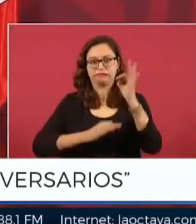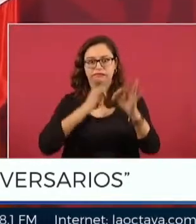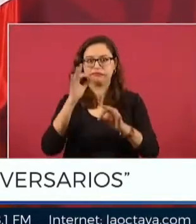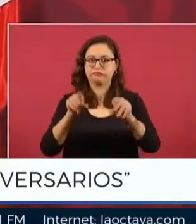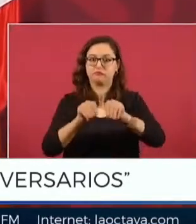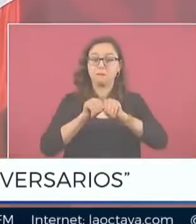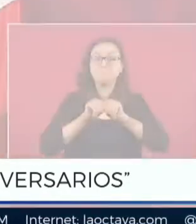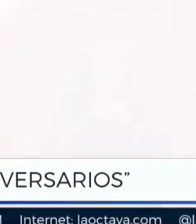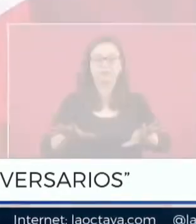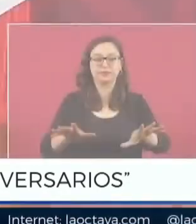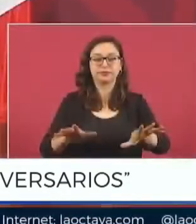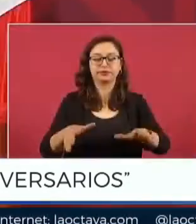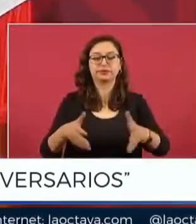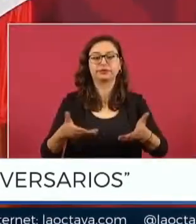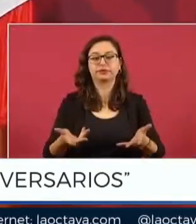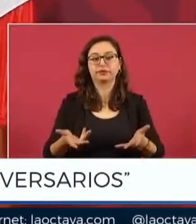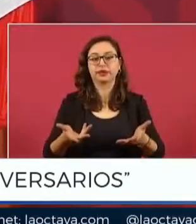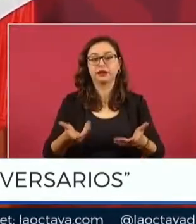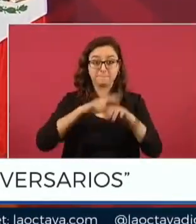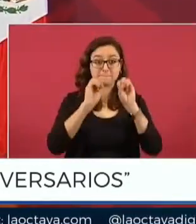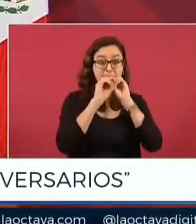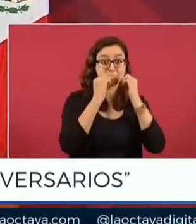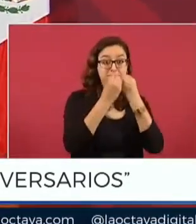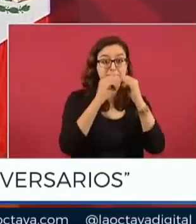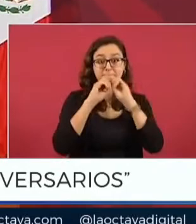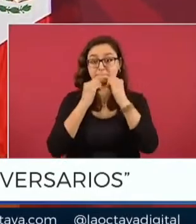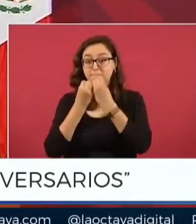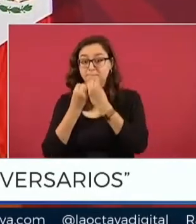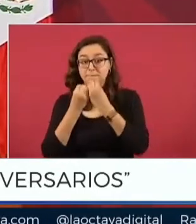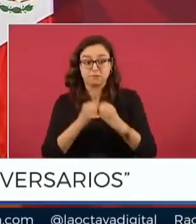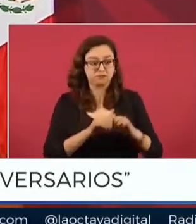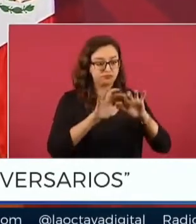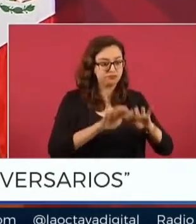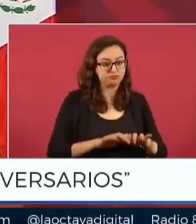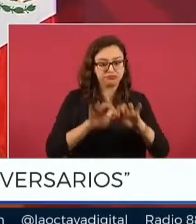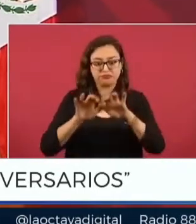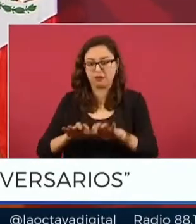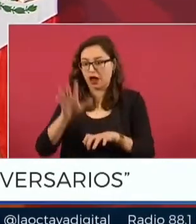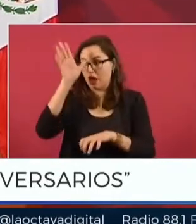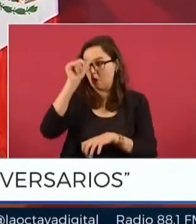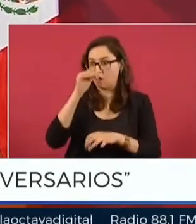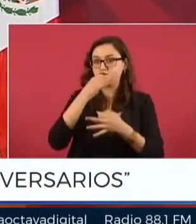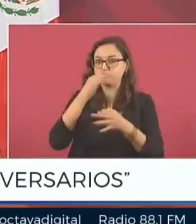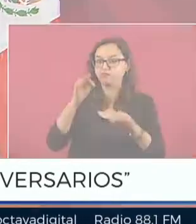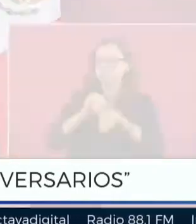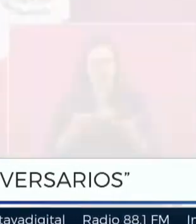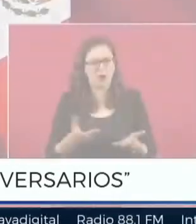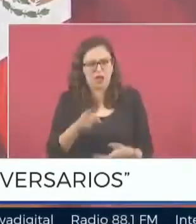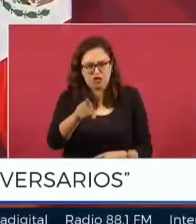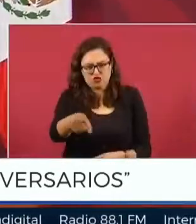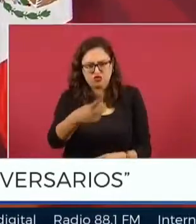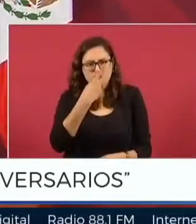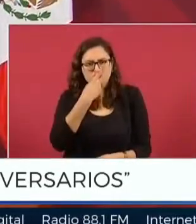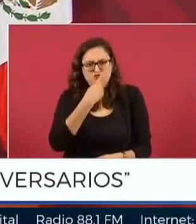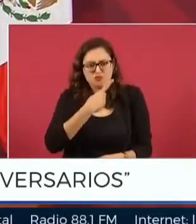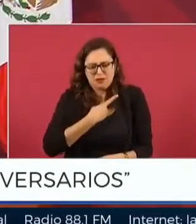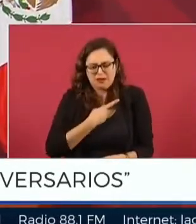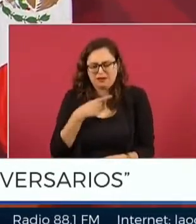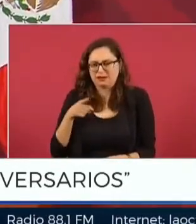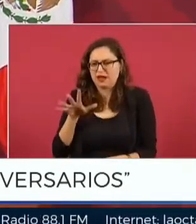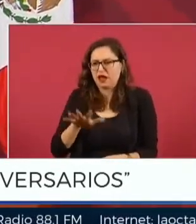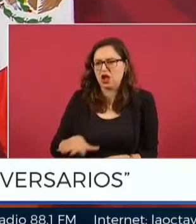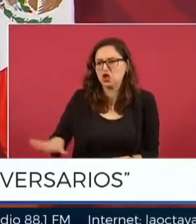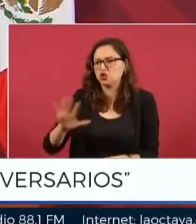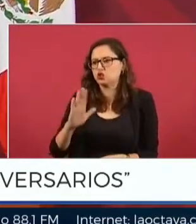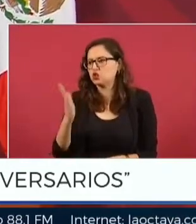comunicado de los organismos empresariales y tú me estás diciendo ahora de que en sonora se difunde